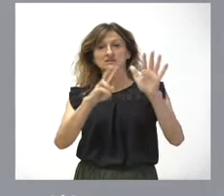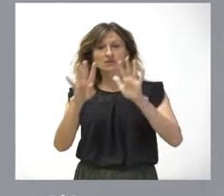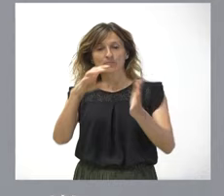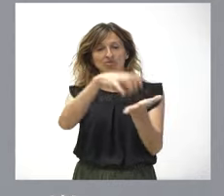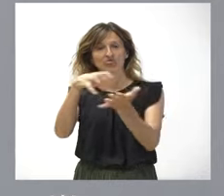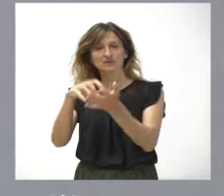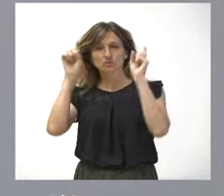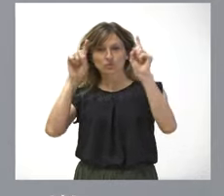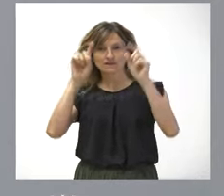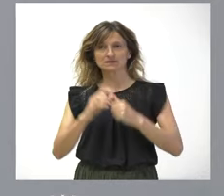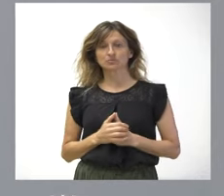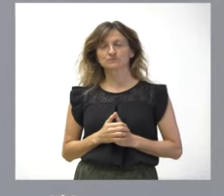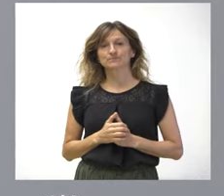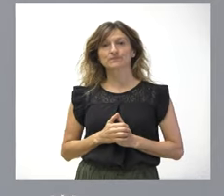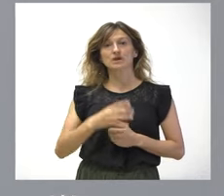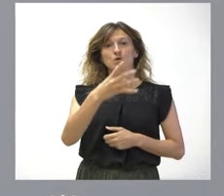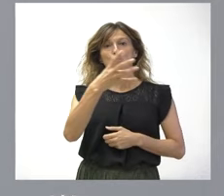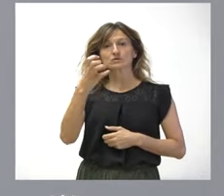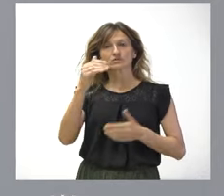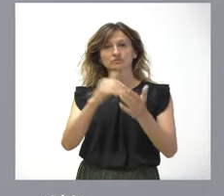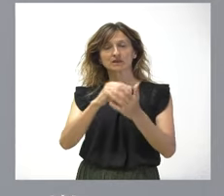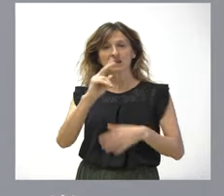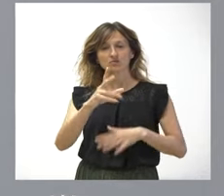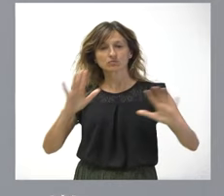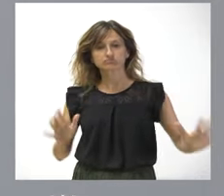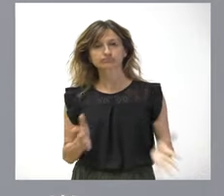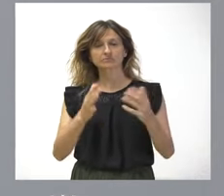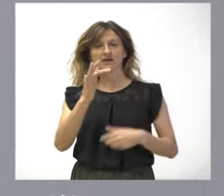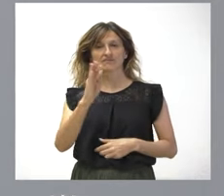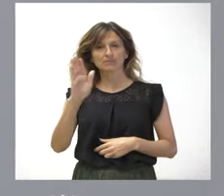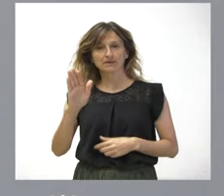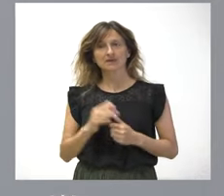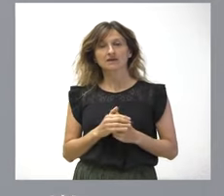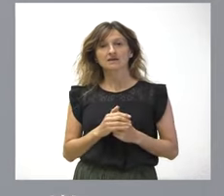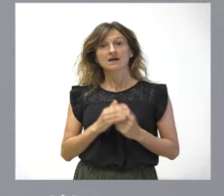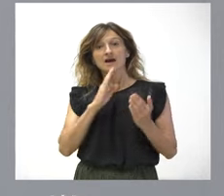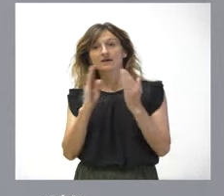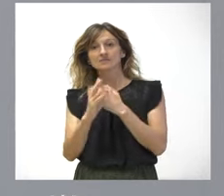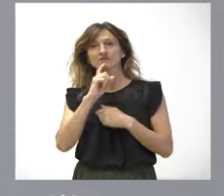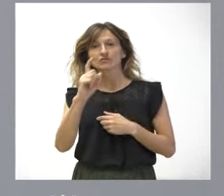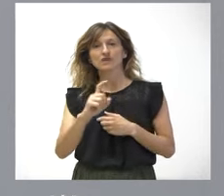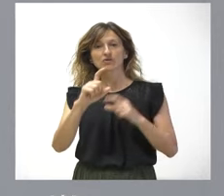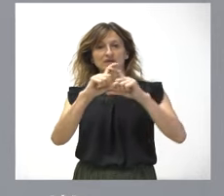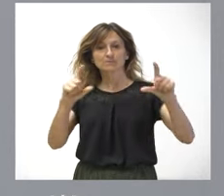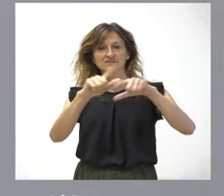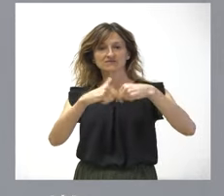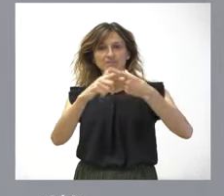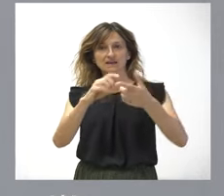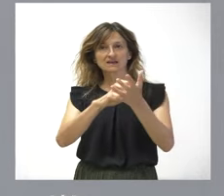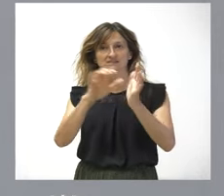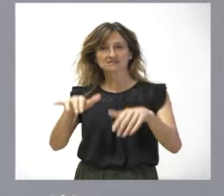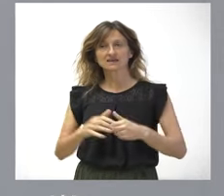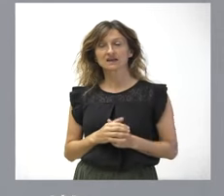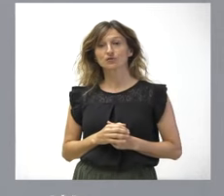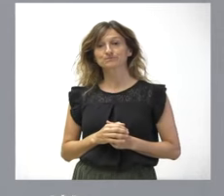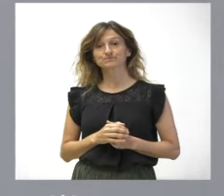centros educativos 400,000 eur para promover la formación profesional a través de la fundación de la empresa familiar de Castilla León esta fundación de la